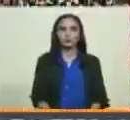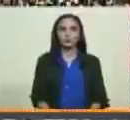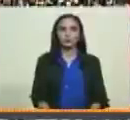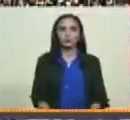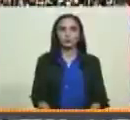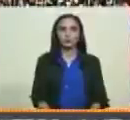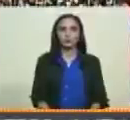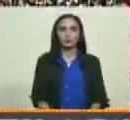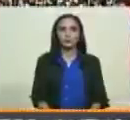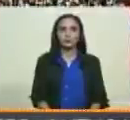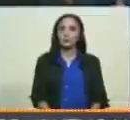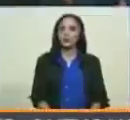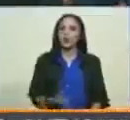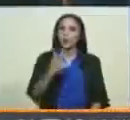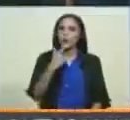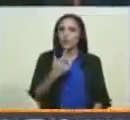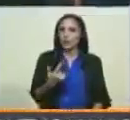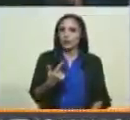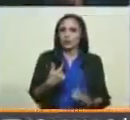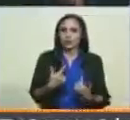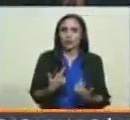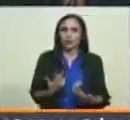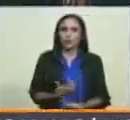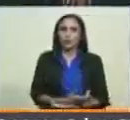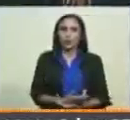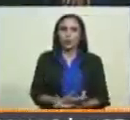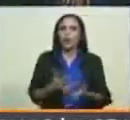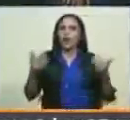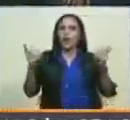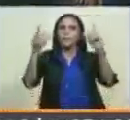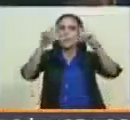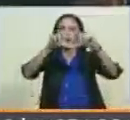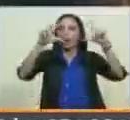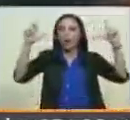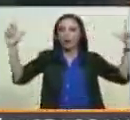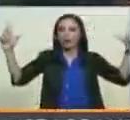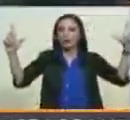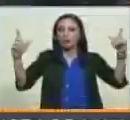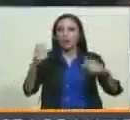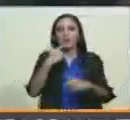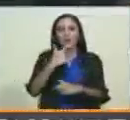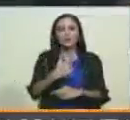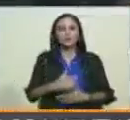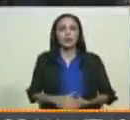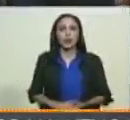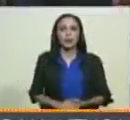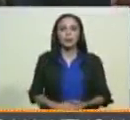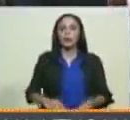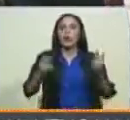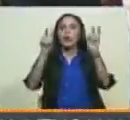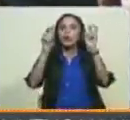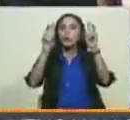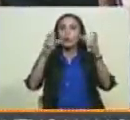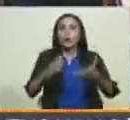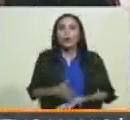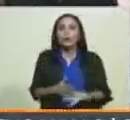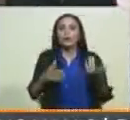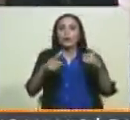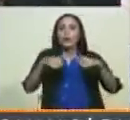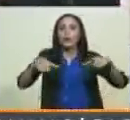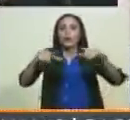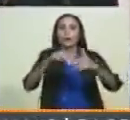Por ahí me estaban pidiendo en una pancarta una nueva sede de la